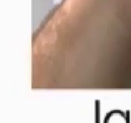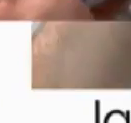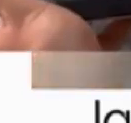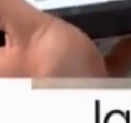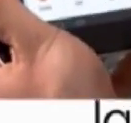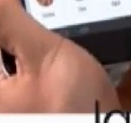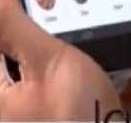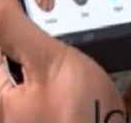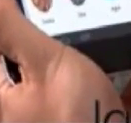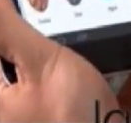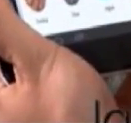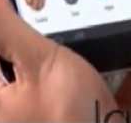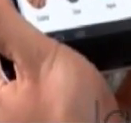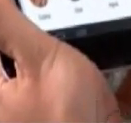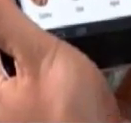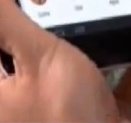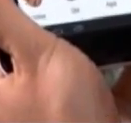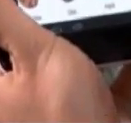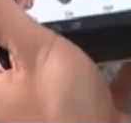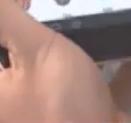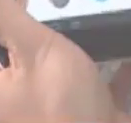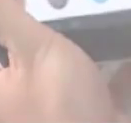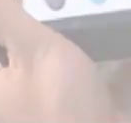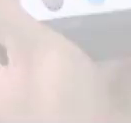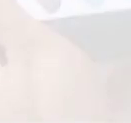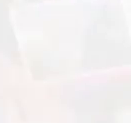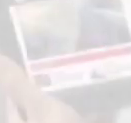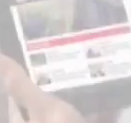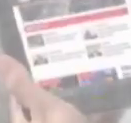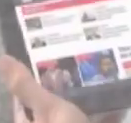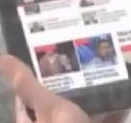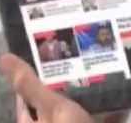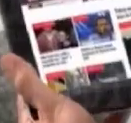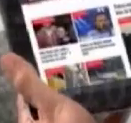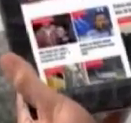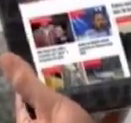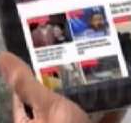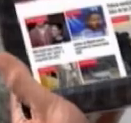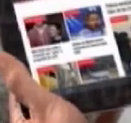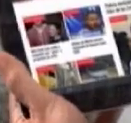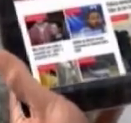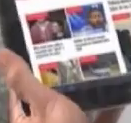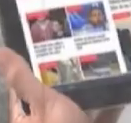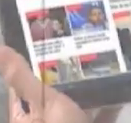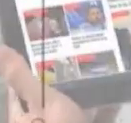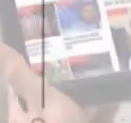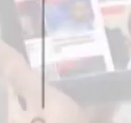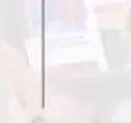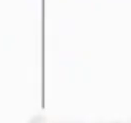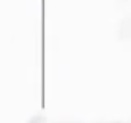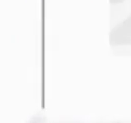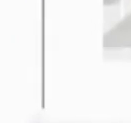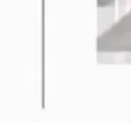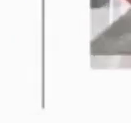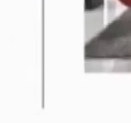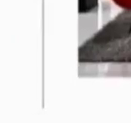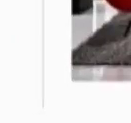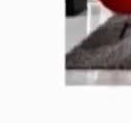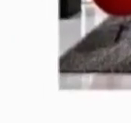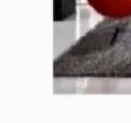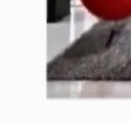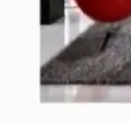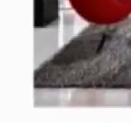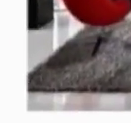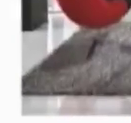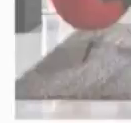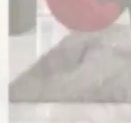Laprensalibre.cr, un kiosco web donde encontrarás, además de todas las noticias que te interesan constantemente actualizadas, gran cantidad de servicios